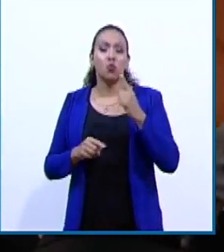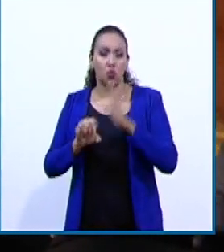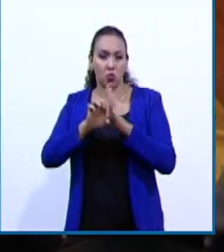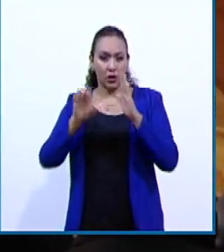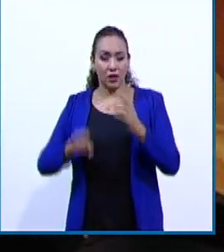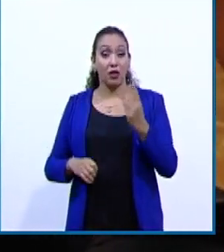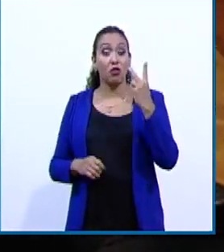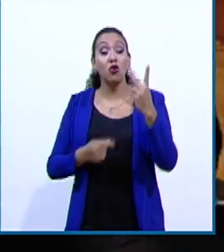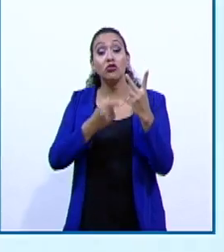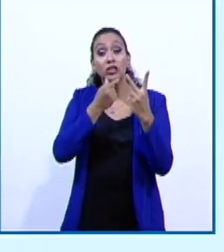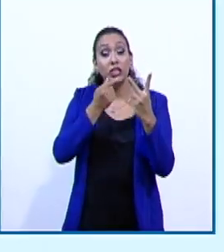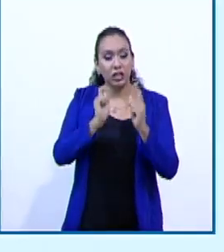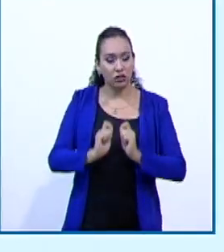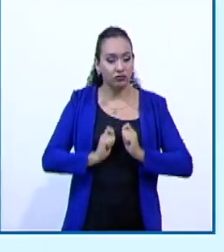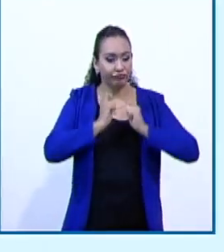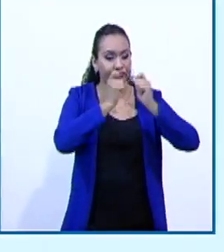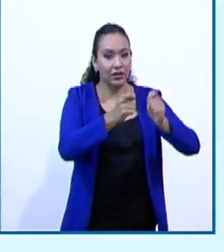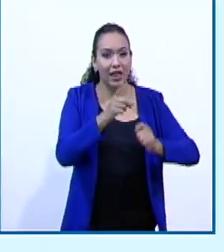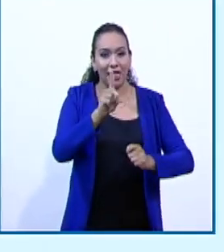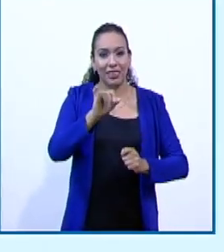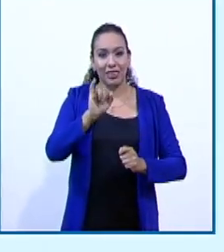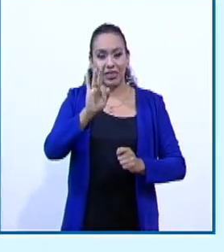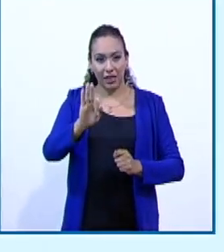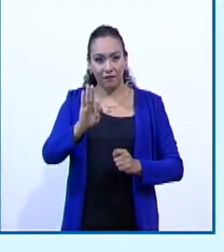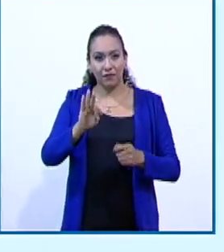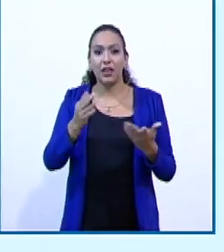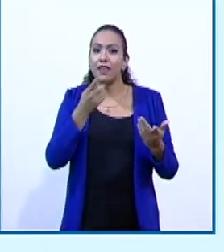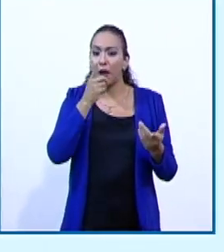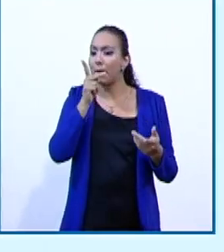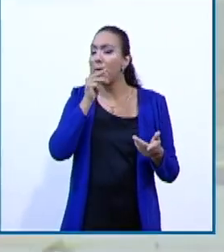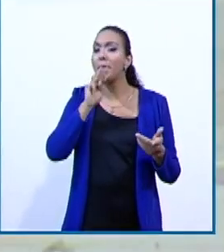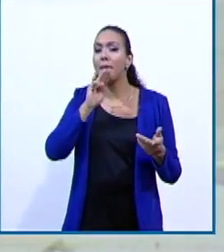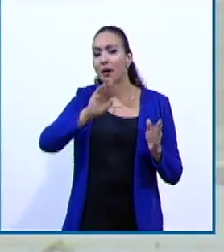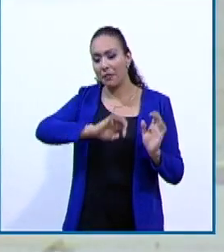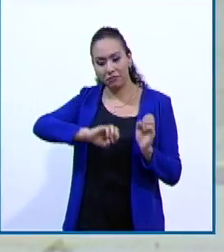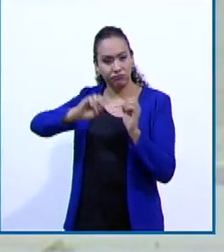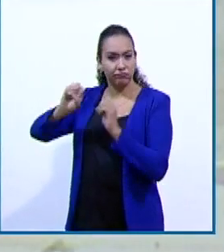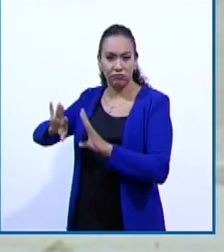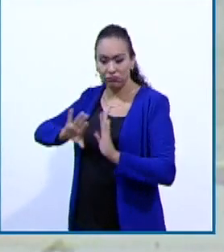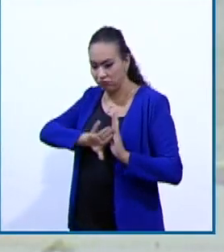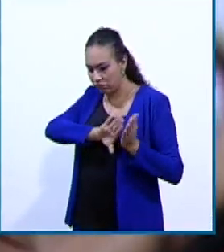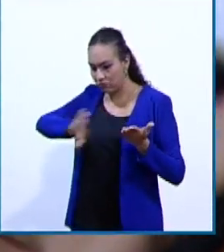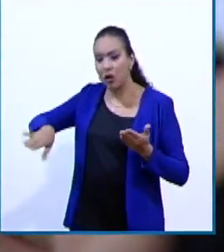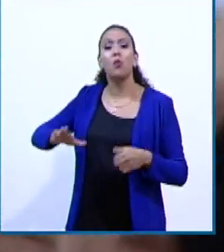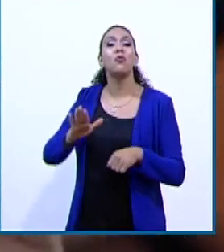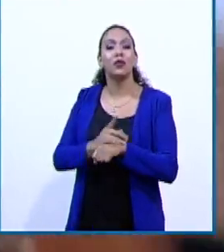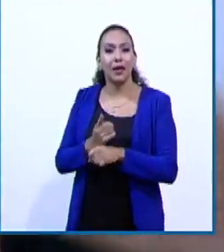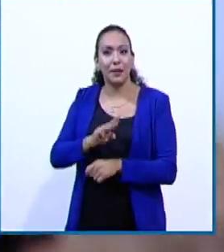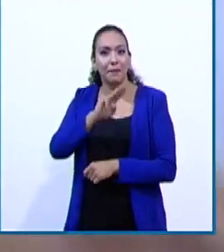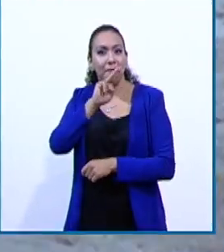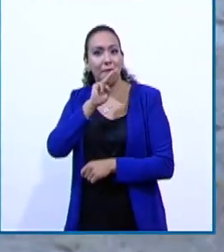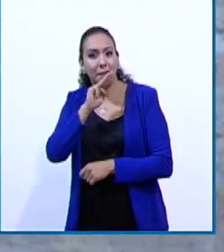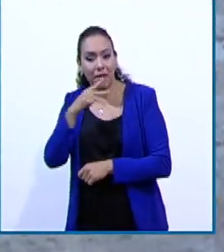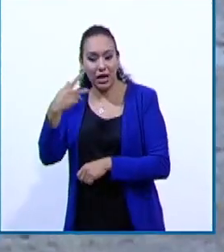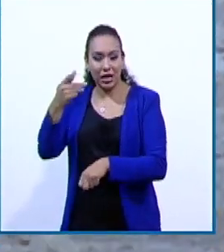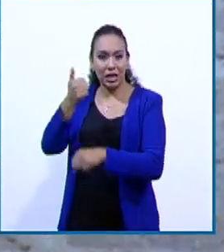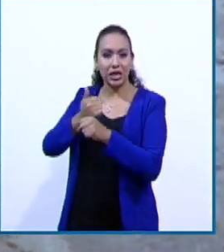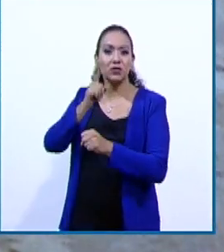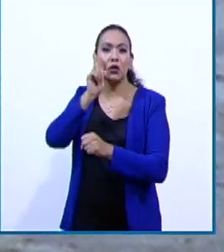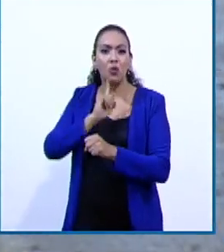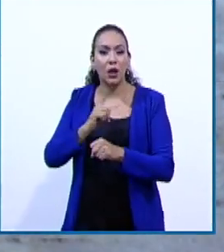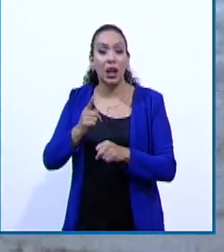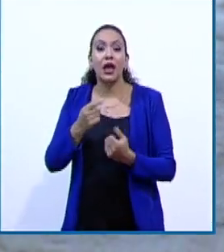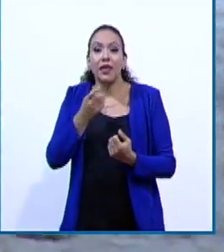del sistema DIF y se decretó la pérdida de la patria potestad, pues se abrió un proceso en contra de la madre y la abuela por presunto